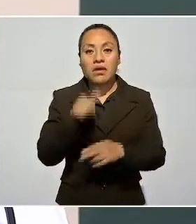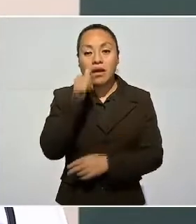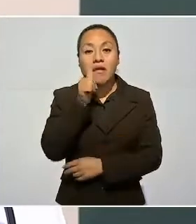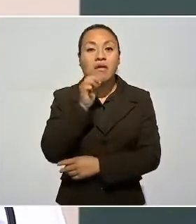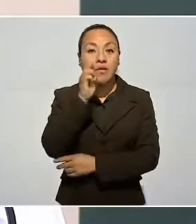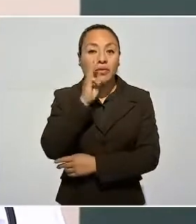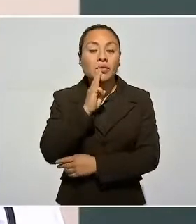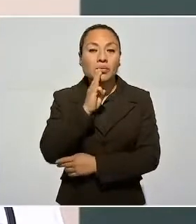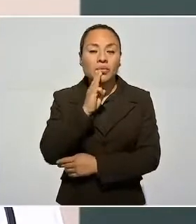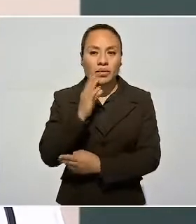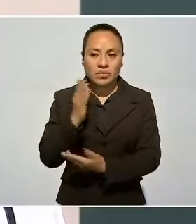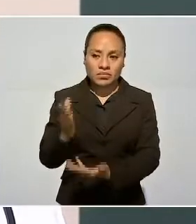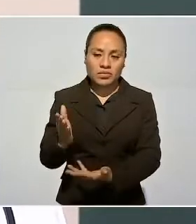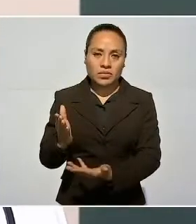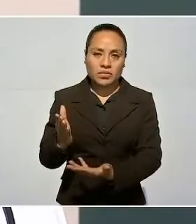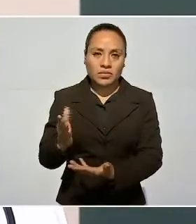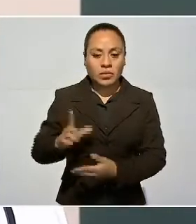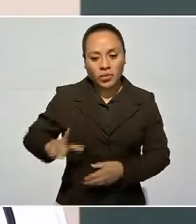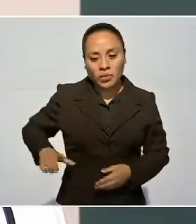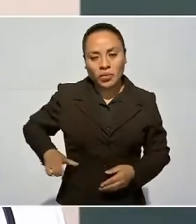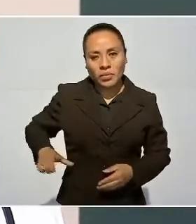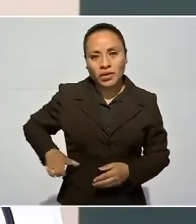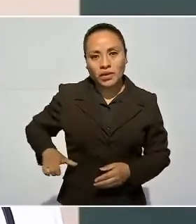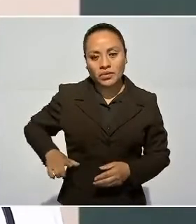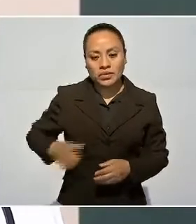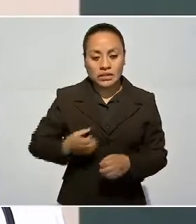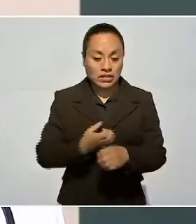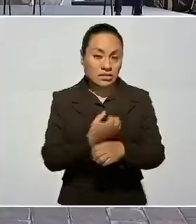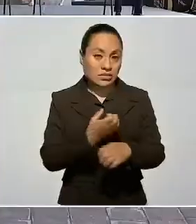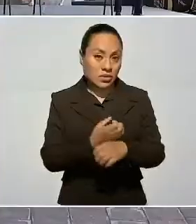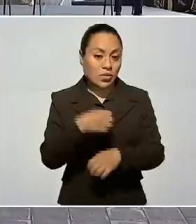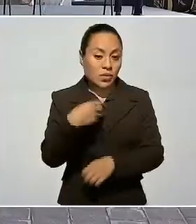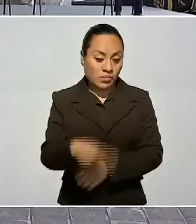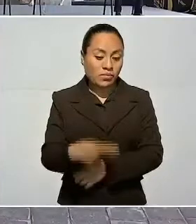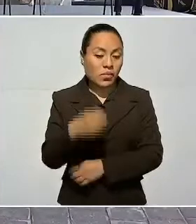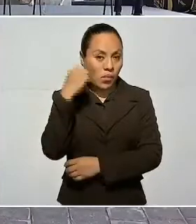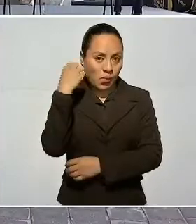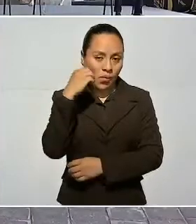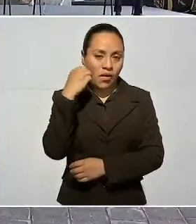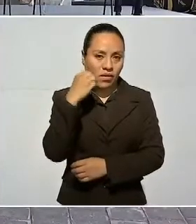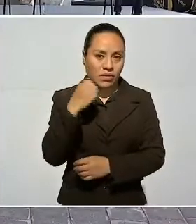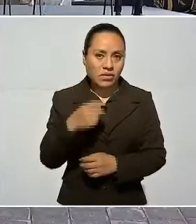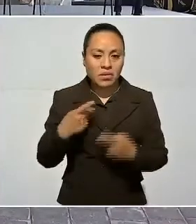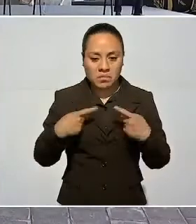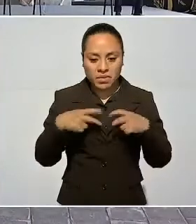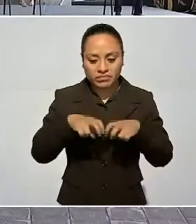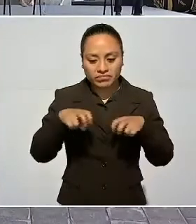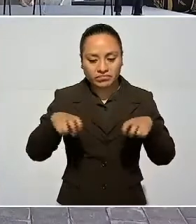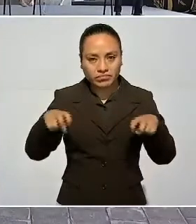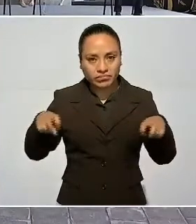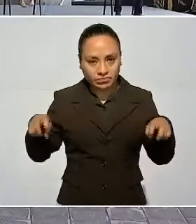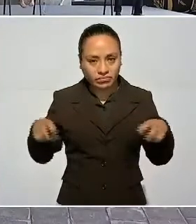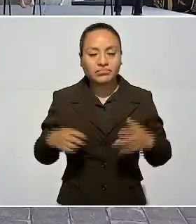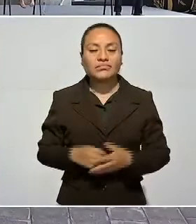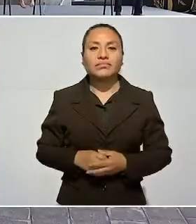Murat Hinojosa, Gobernador Constitucional de nuestro Estado, integrantes del Gabinete de Seguridad,